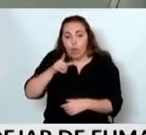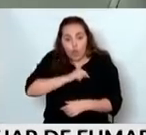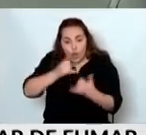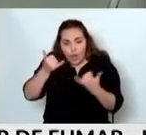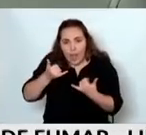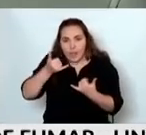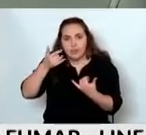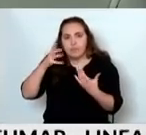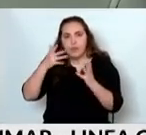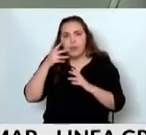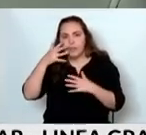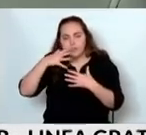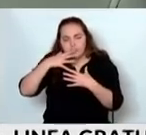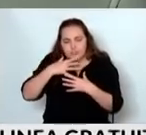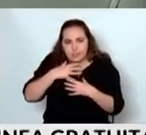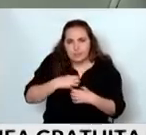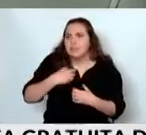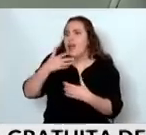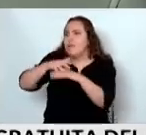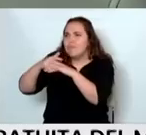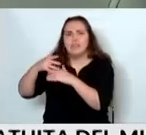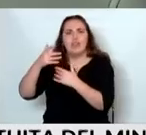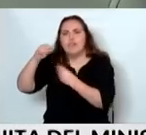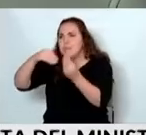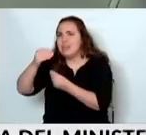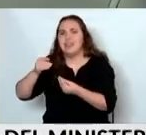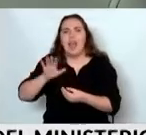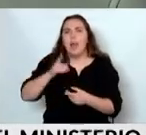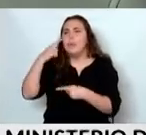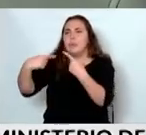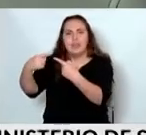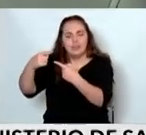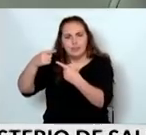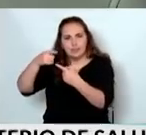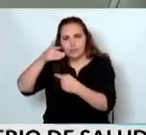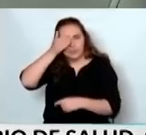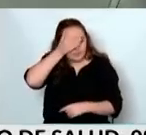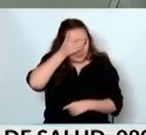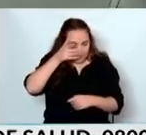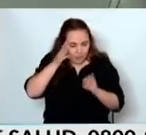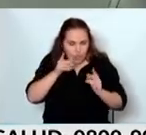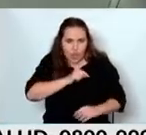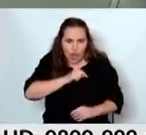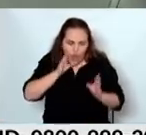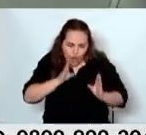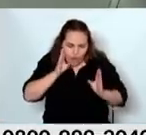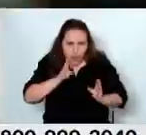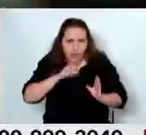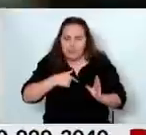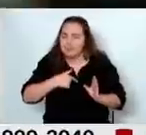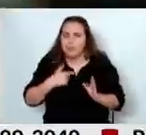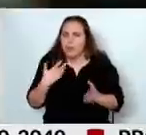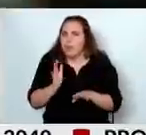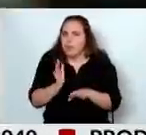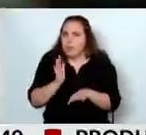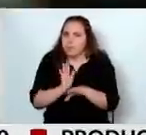su vida entera, su familia, sus amigos, sus ganas de vivir. Porque el dolor termina siendo mucho más grande. Es como una entidad enorme para ellos. ¿Cómo